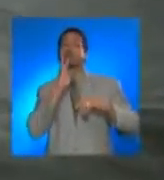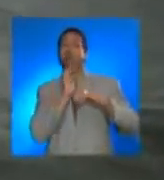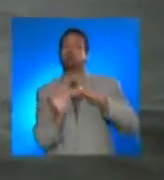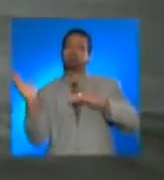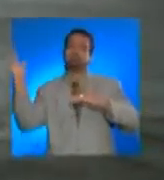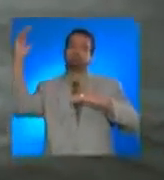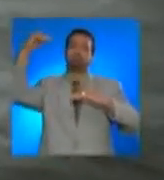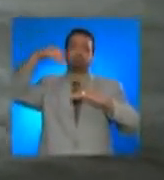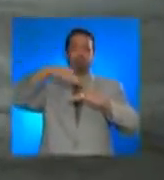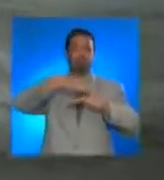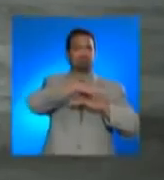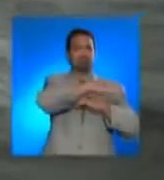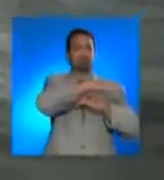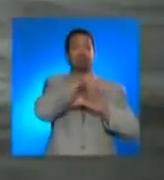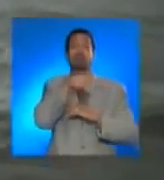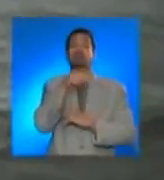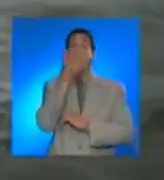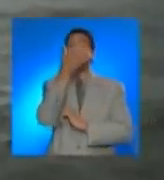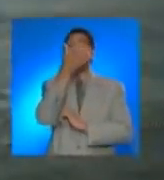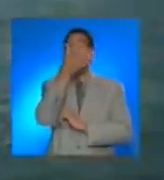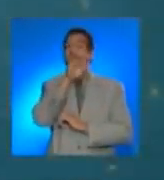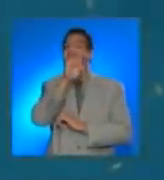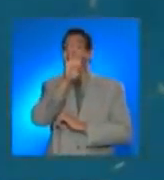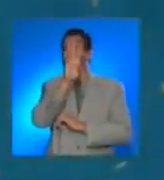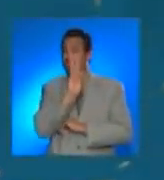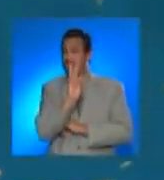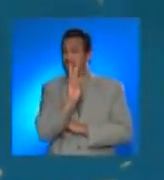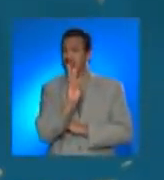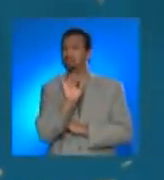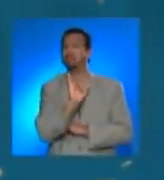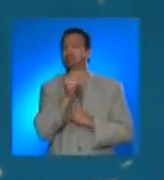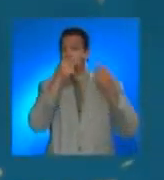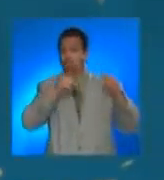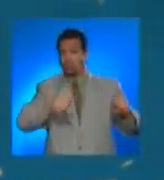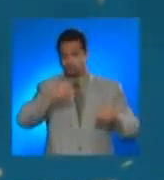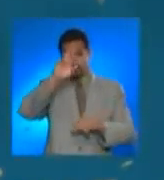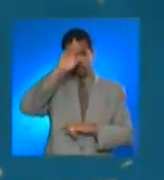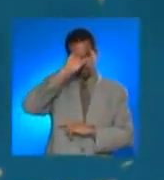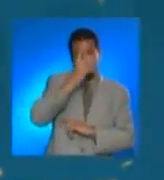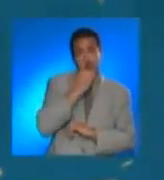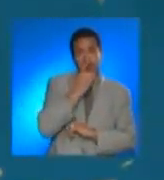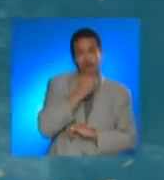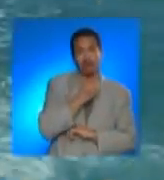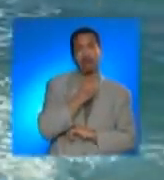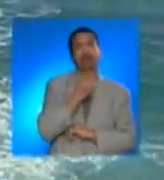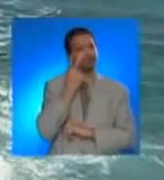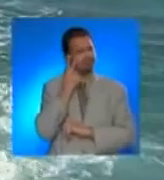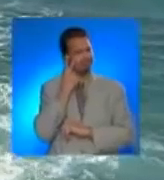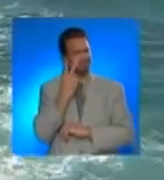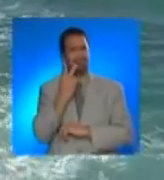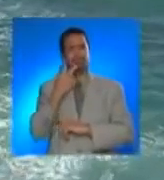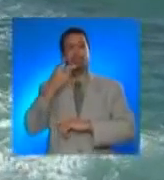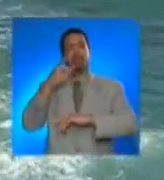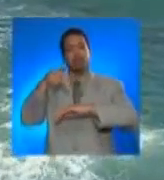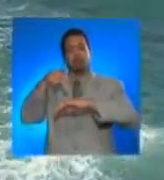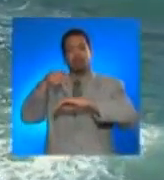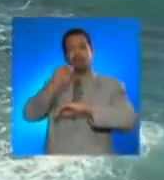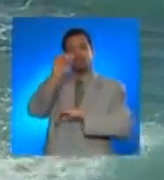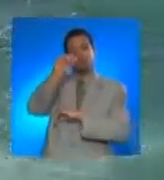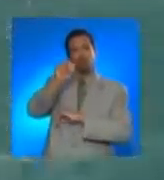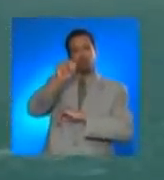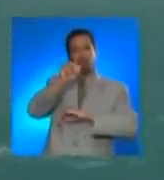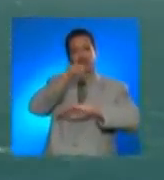guarda proporción con su intensidad, se conoce como terremoto tsunamigénico. En el Caribe también se han